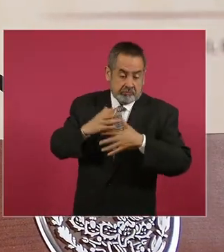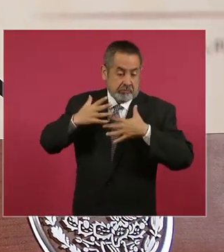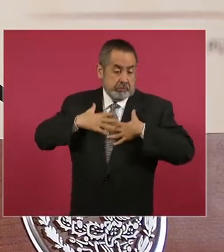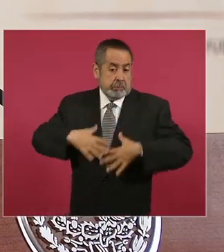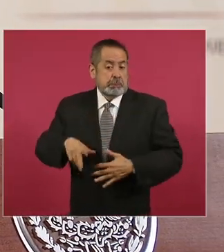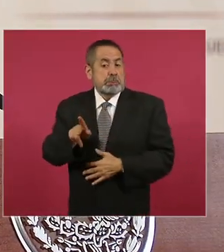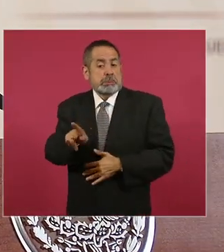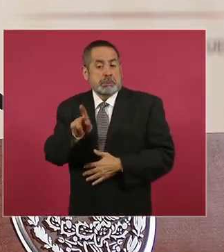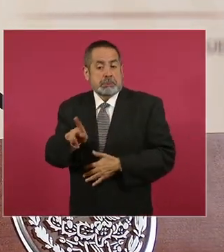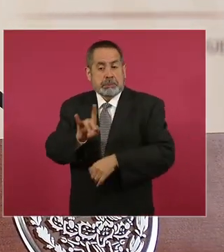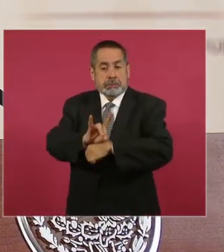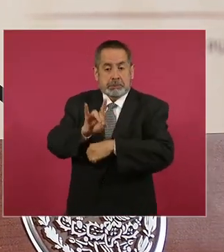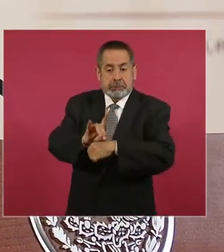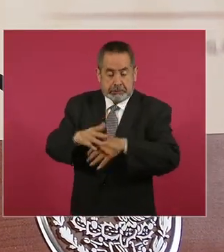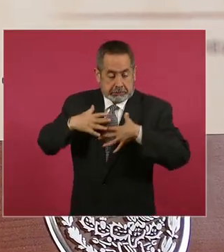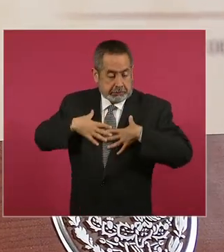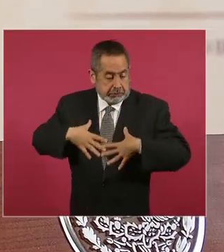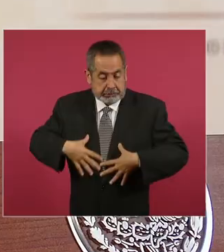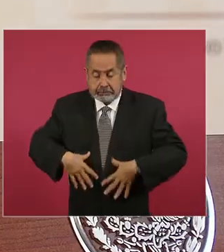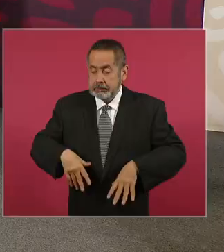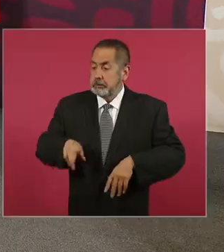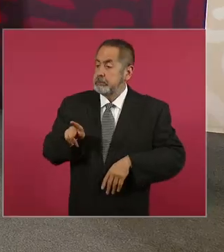uniformes de la